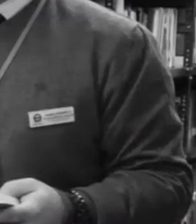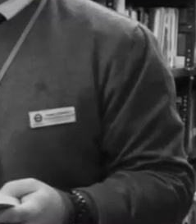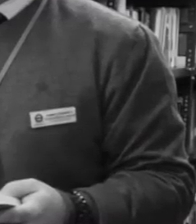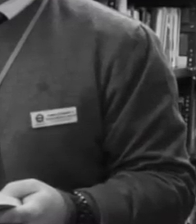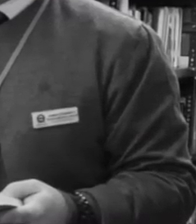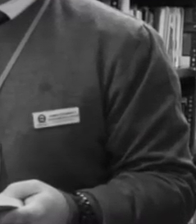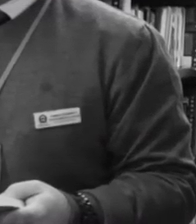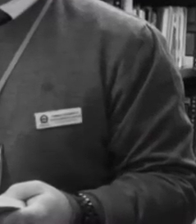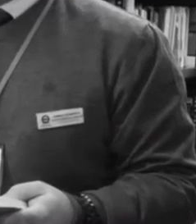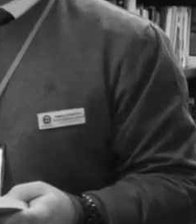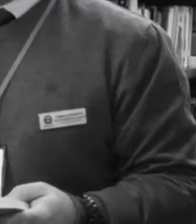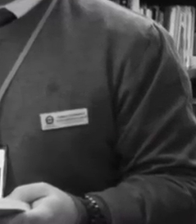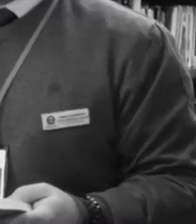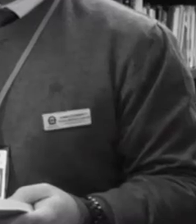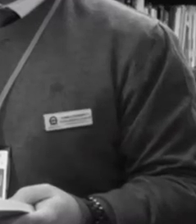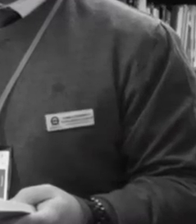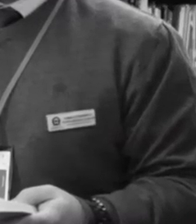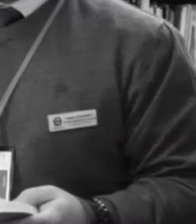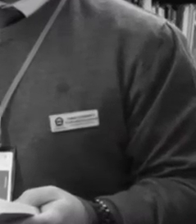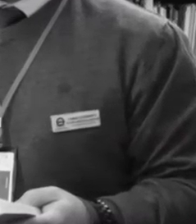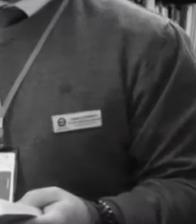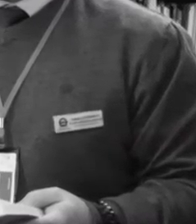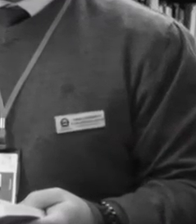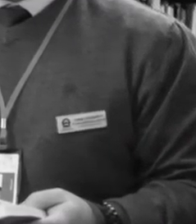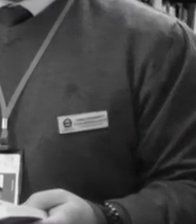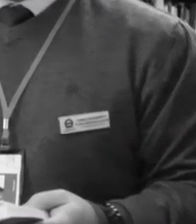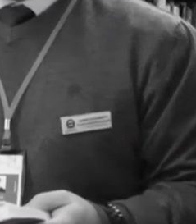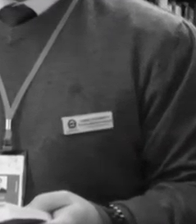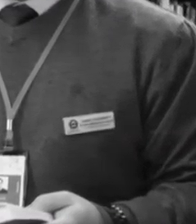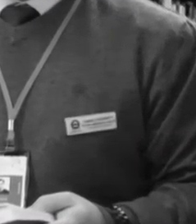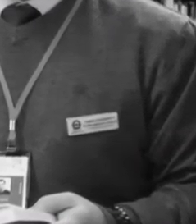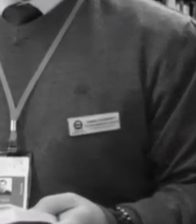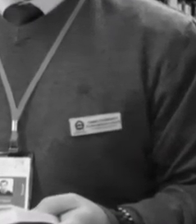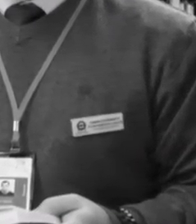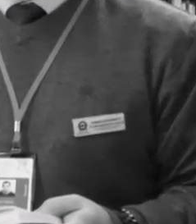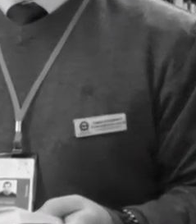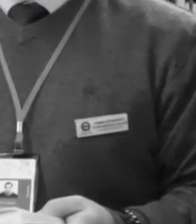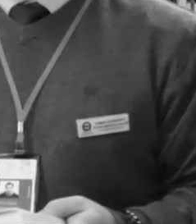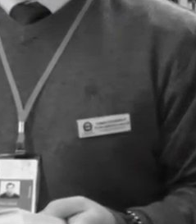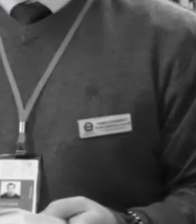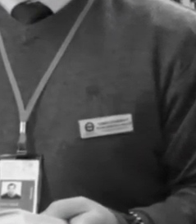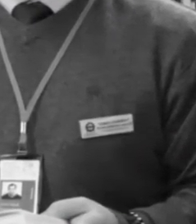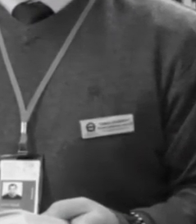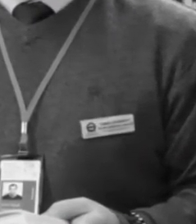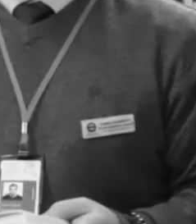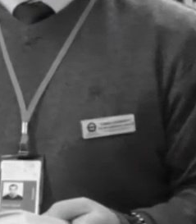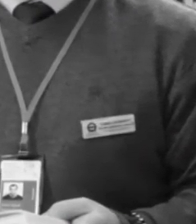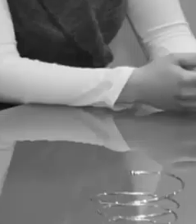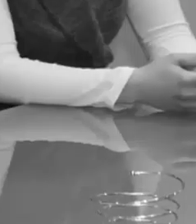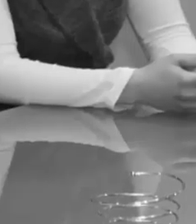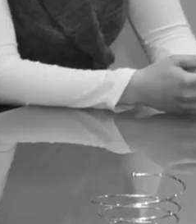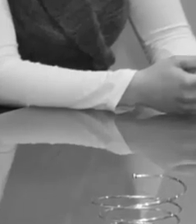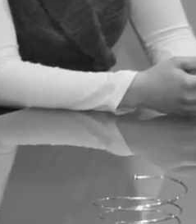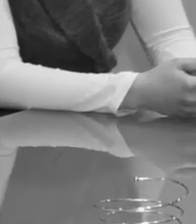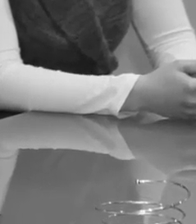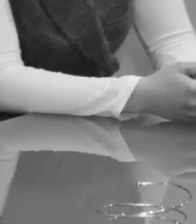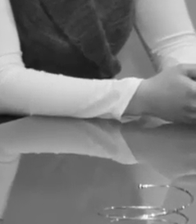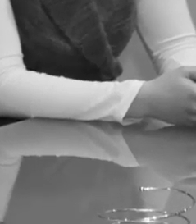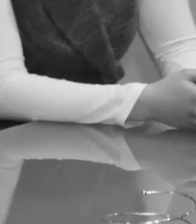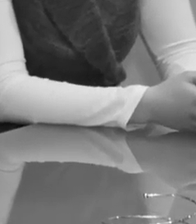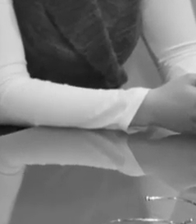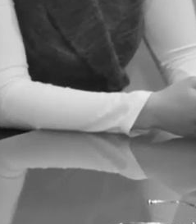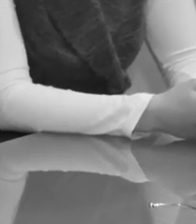aprende mucho de ello. Su evolución laboral y social fue incrementando también. Ojalá esto